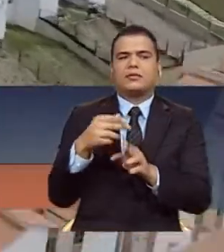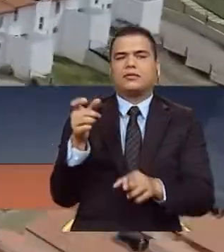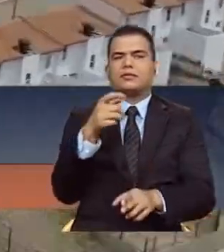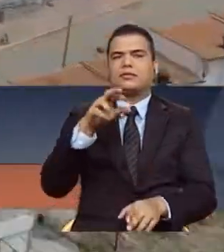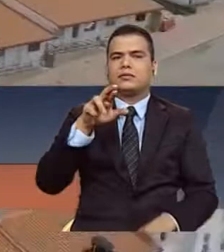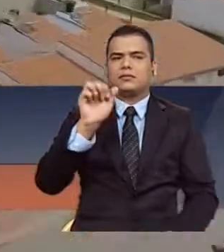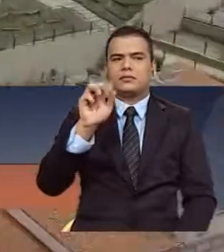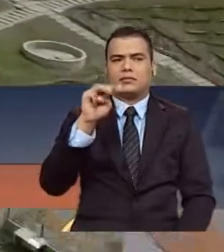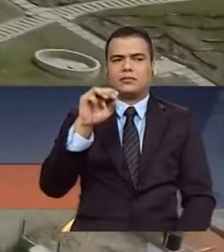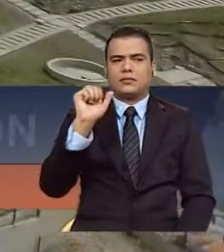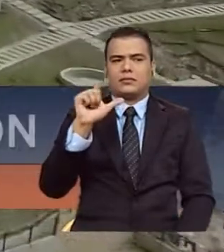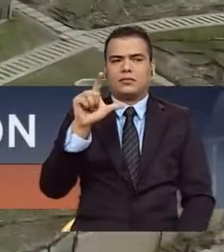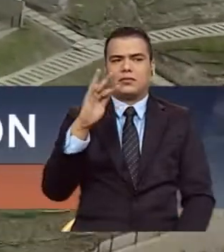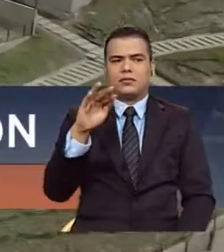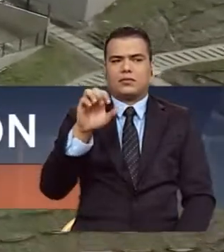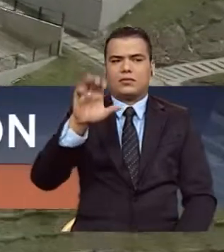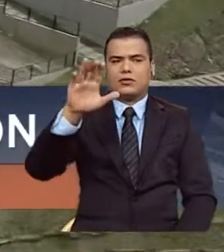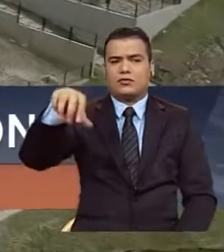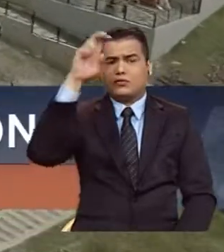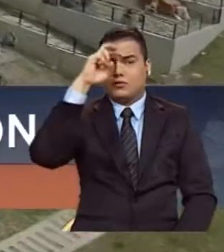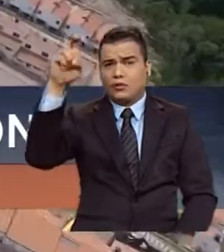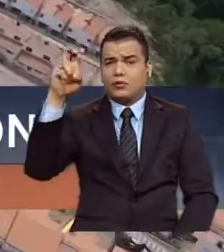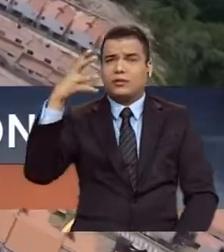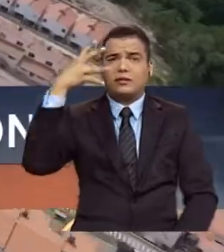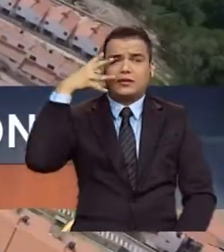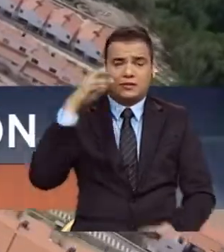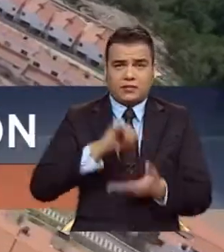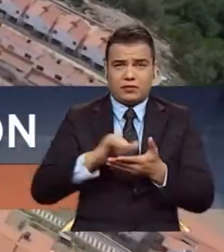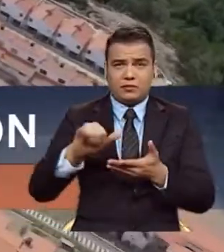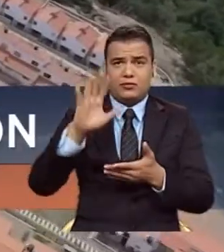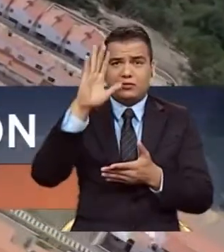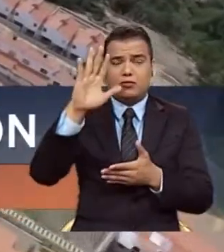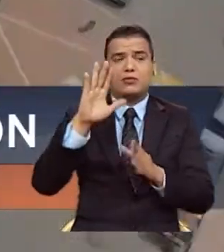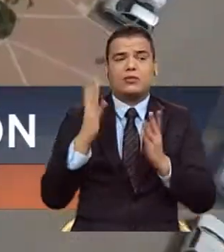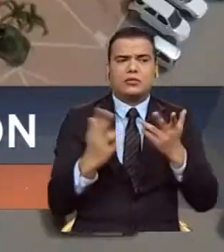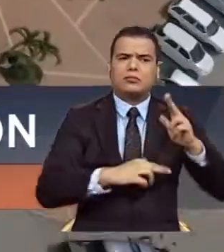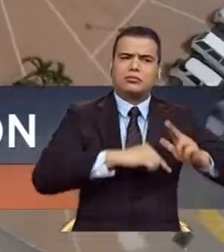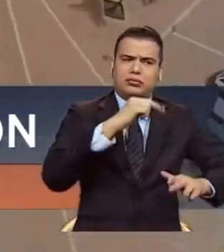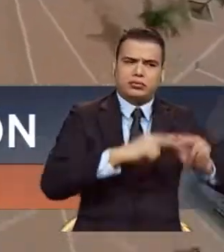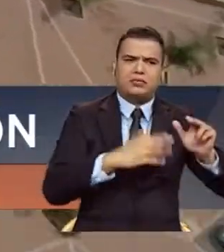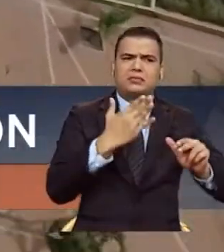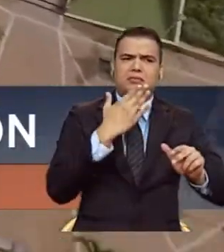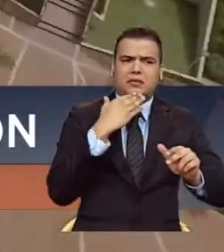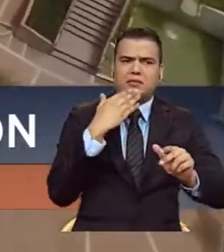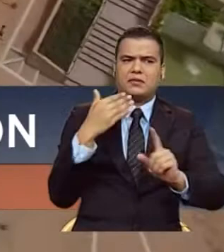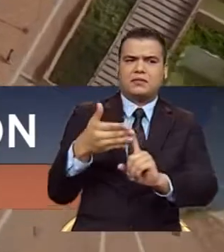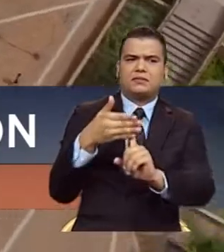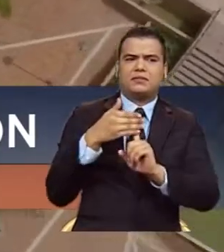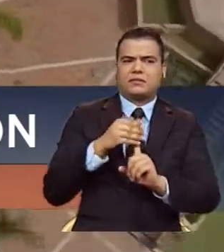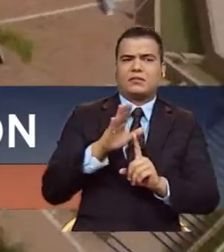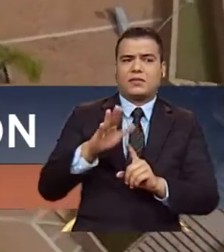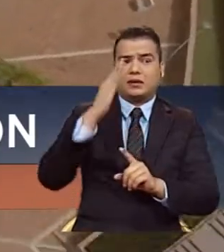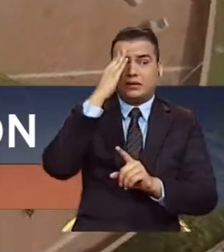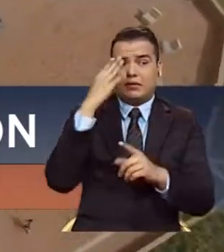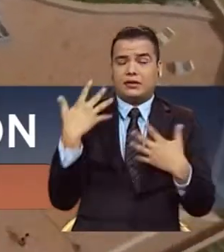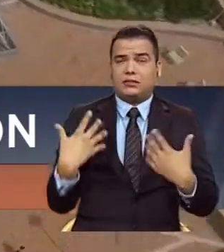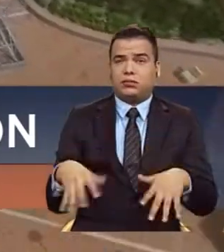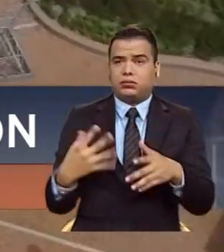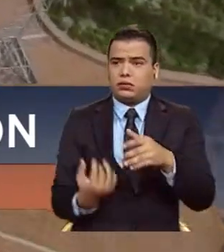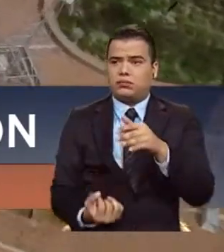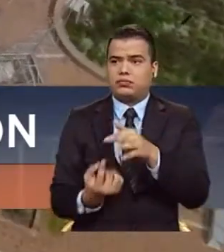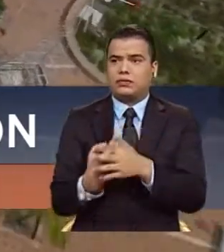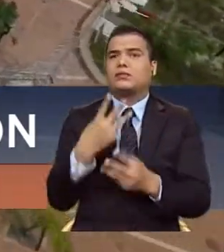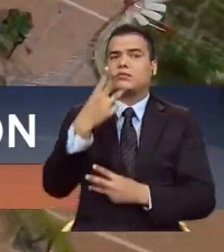Santander. Según el gerente del Fondo de Adaptación, la construcción cuenta con todas las garantías de seguridad, ya que es una de las primeras en el